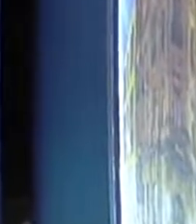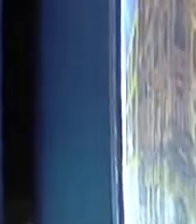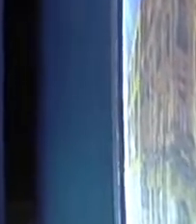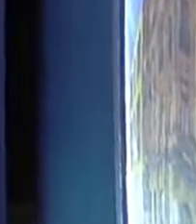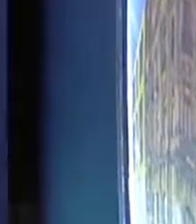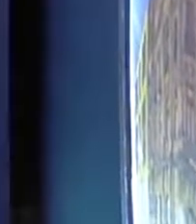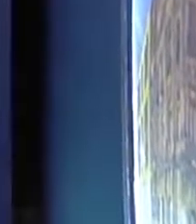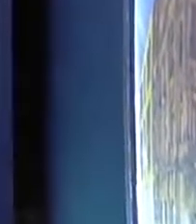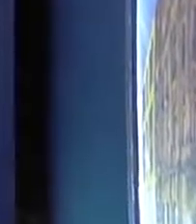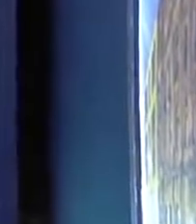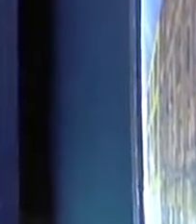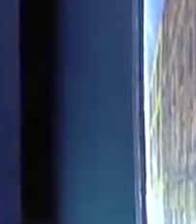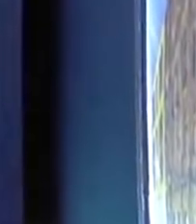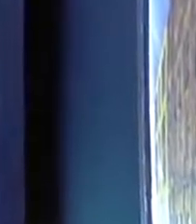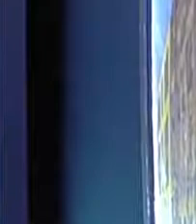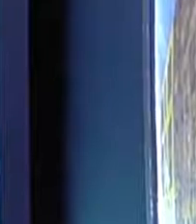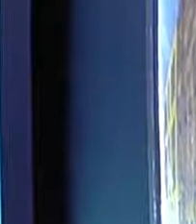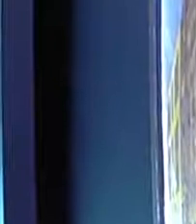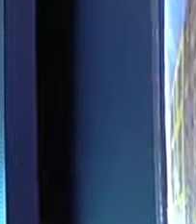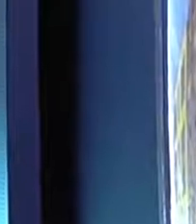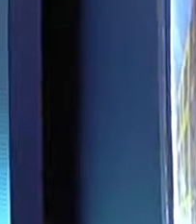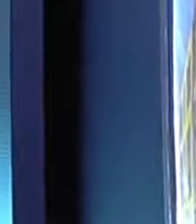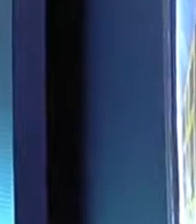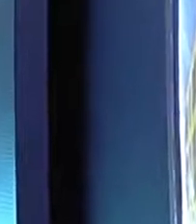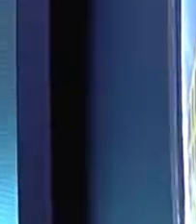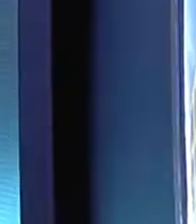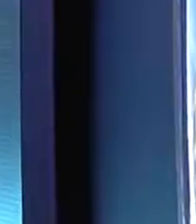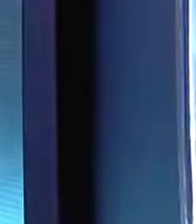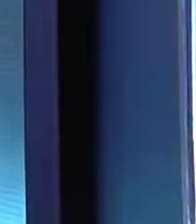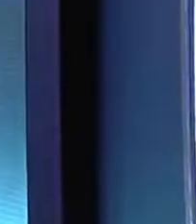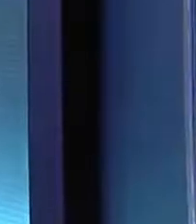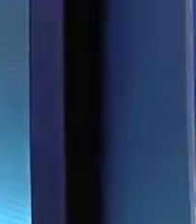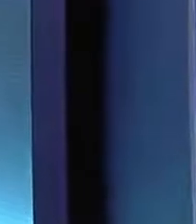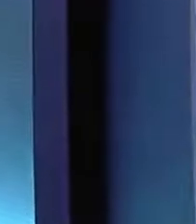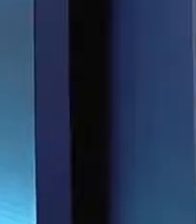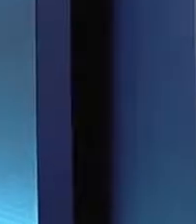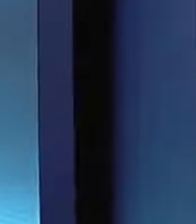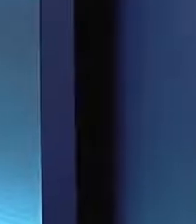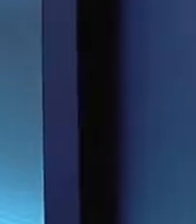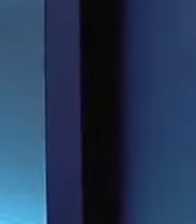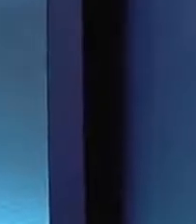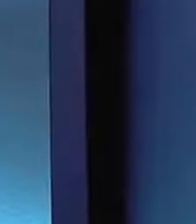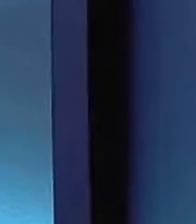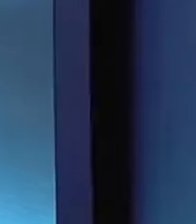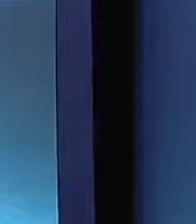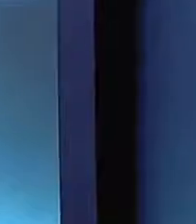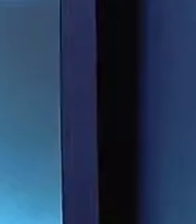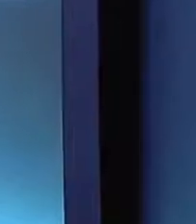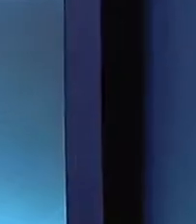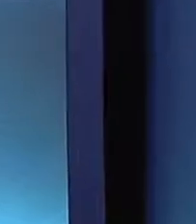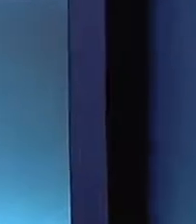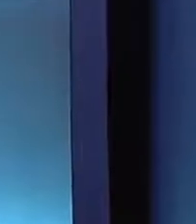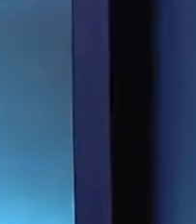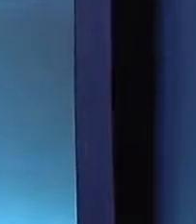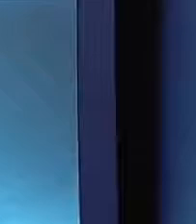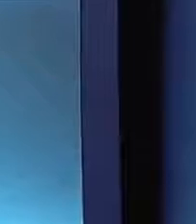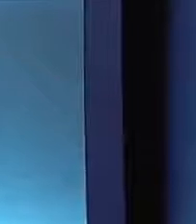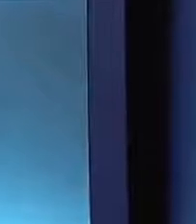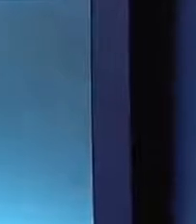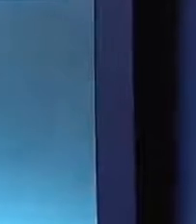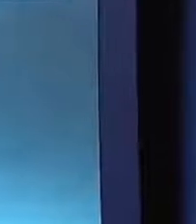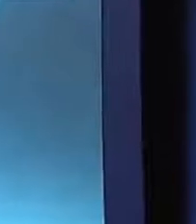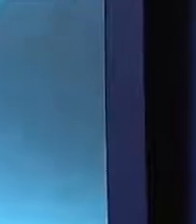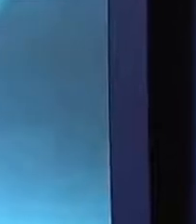diálogo magistral sobre independencia y autonomía del Poder Judicial, en el que participó el ministro en retiro, José Ramón Cosío Díaz.